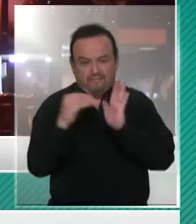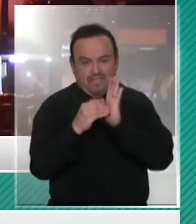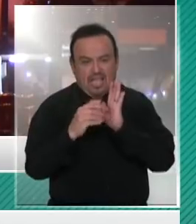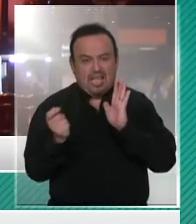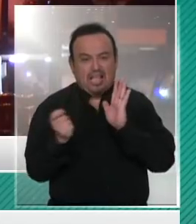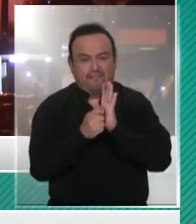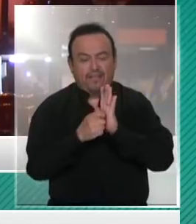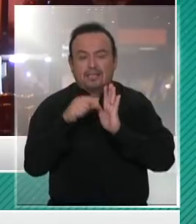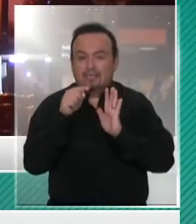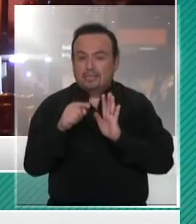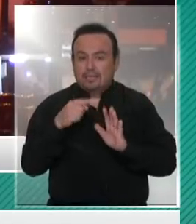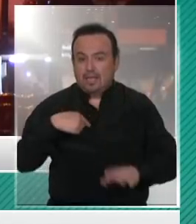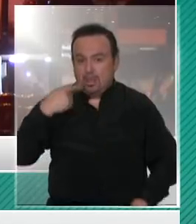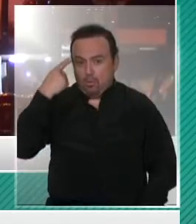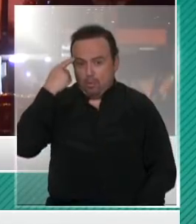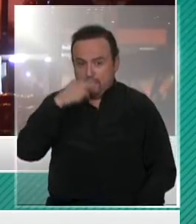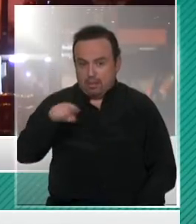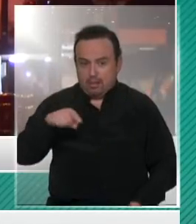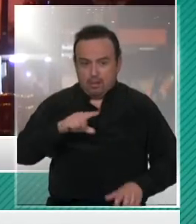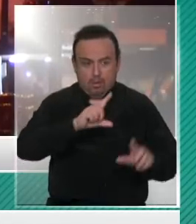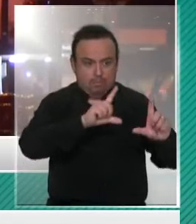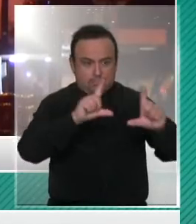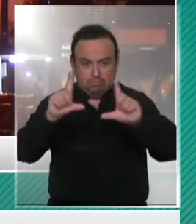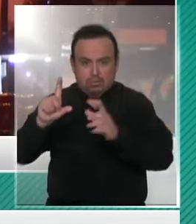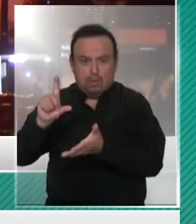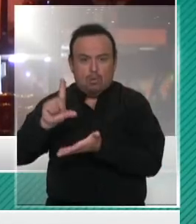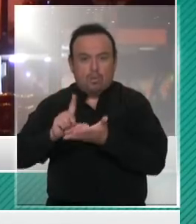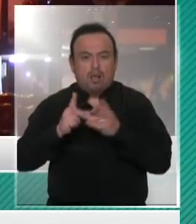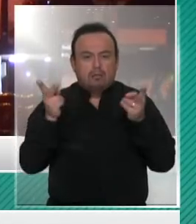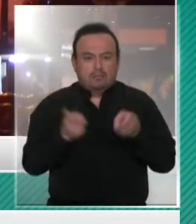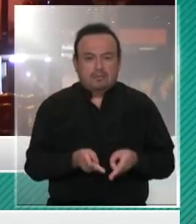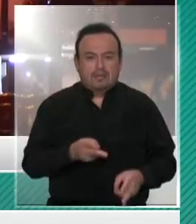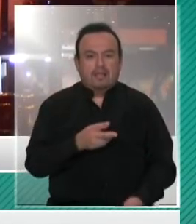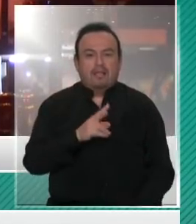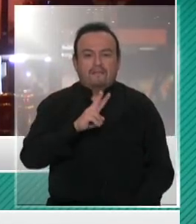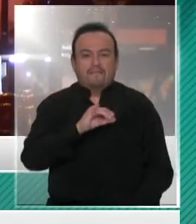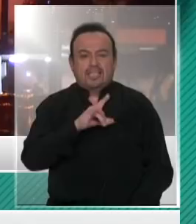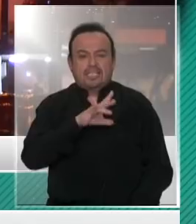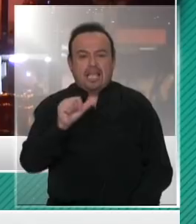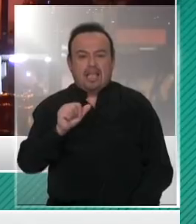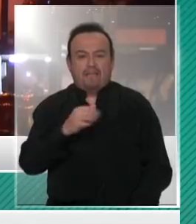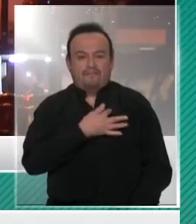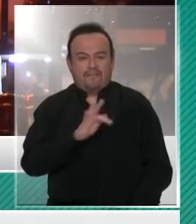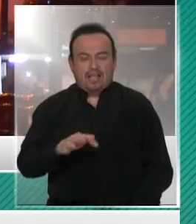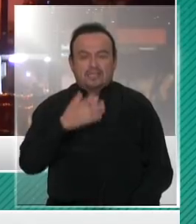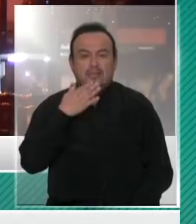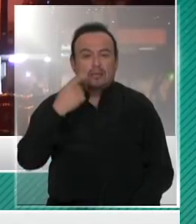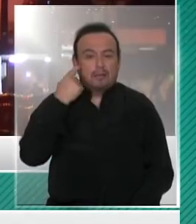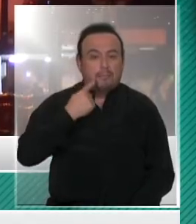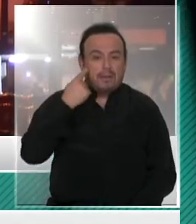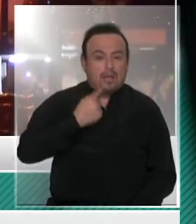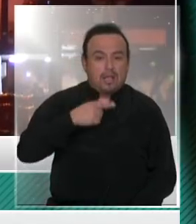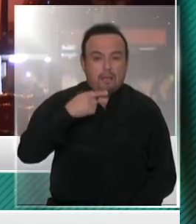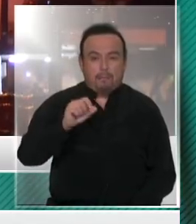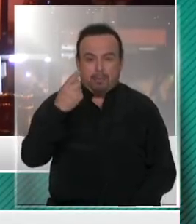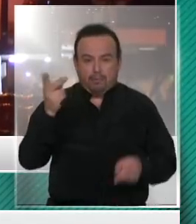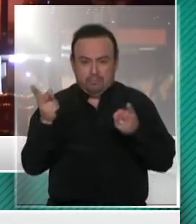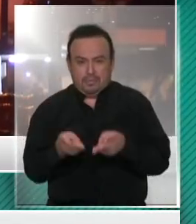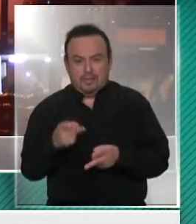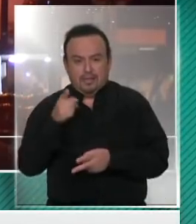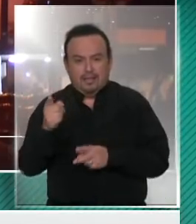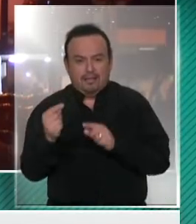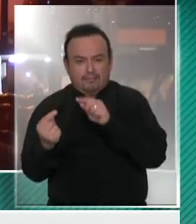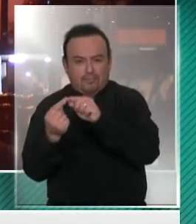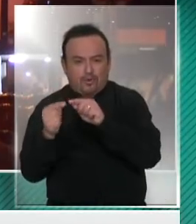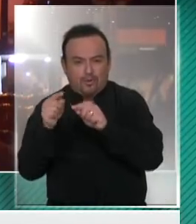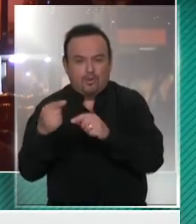volver a las calles, estamos desplegados en distintos puntos, en Huechuraba, en Villa Francia y también en Peñalolén. Vamos a partir primero por Huechuraba con Felipe Caro,